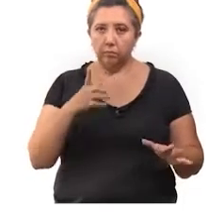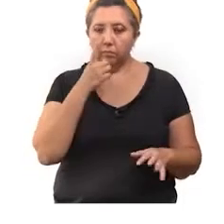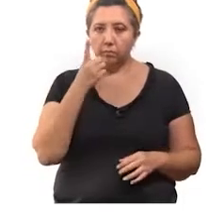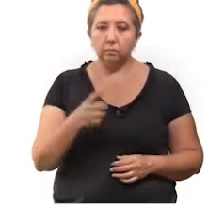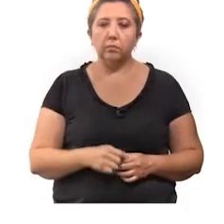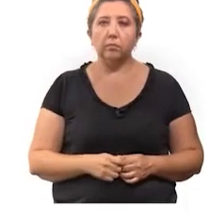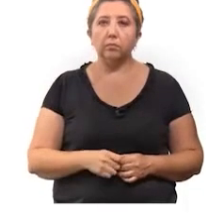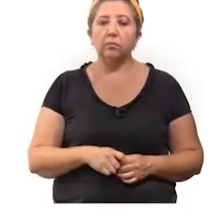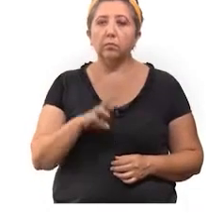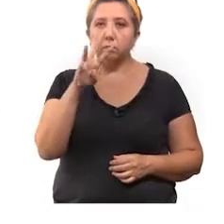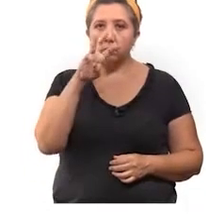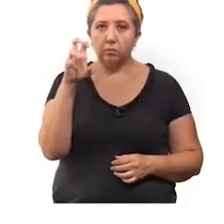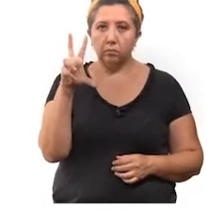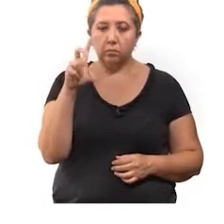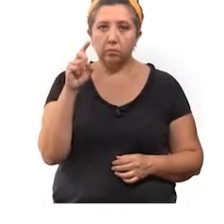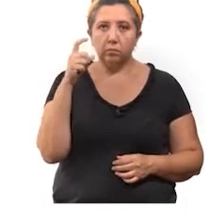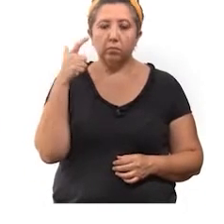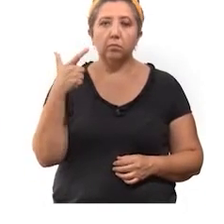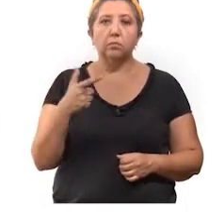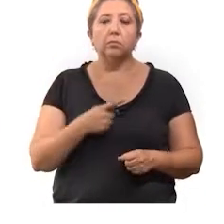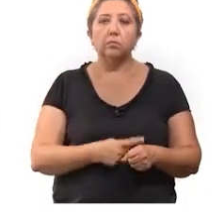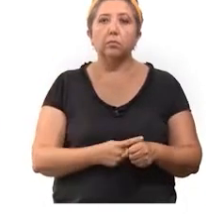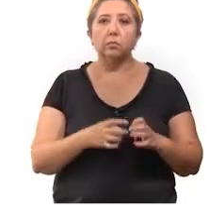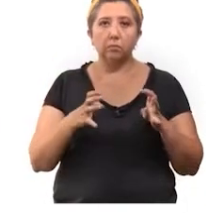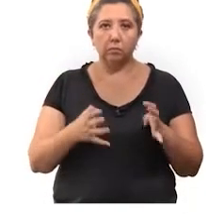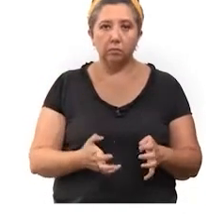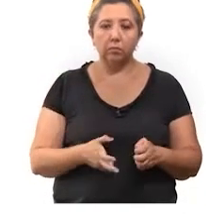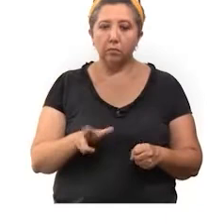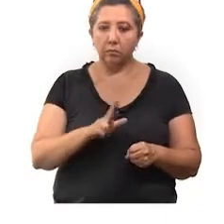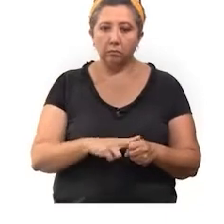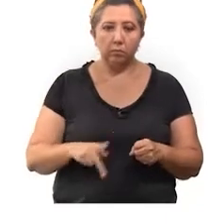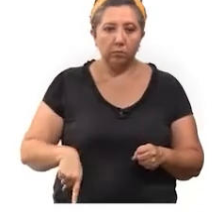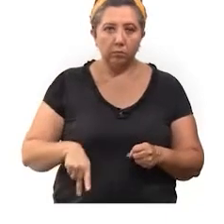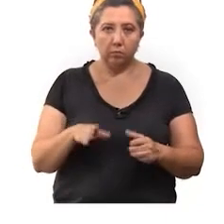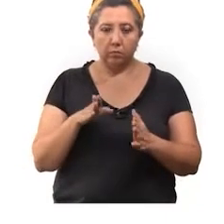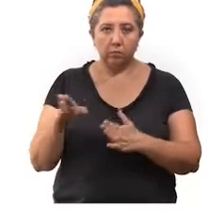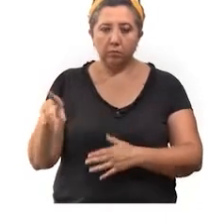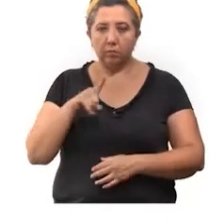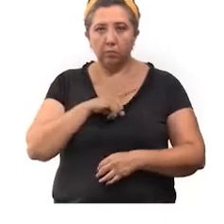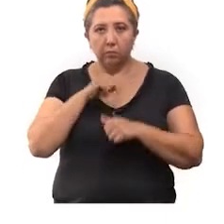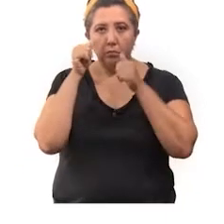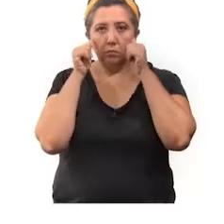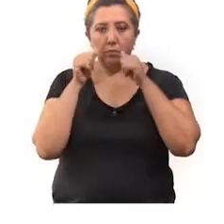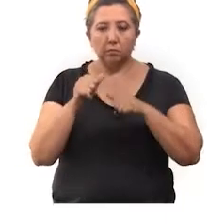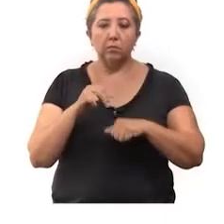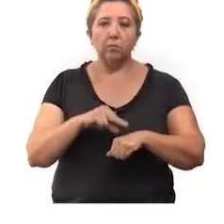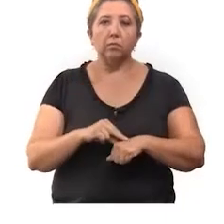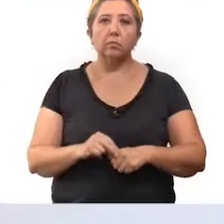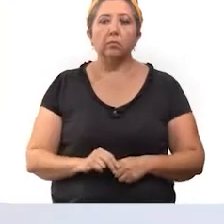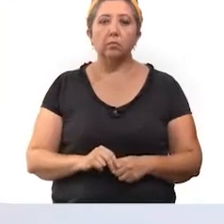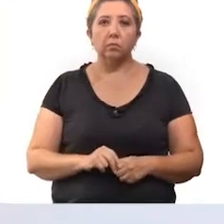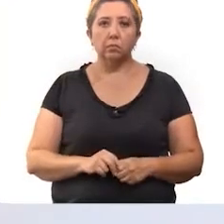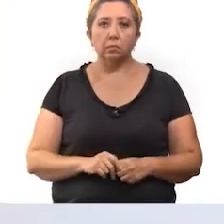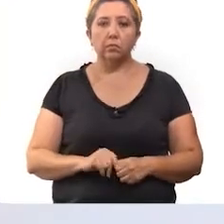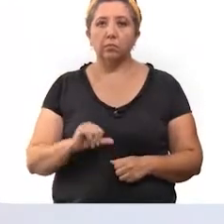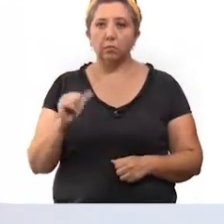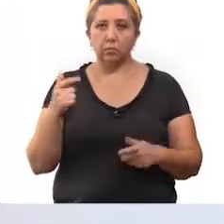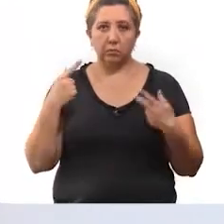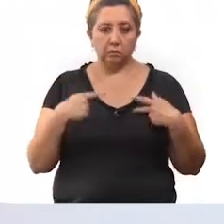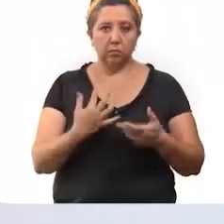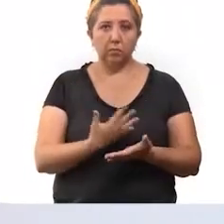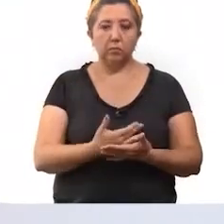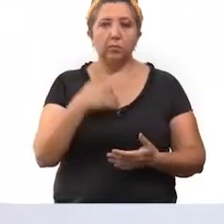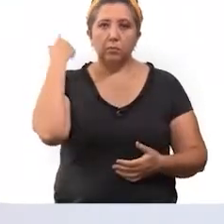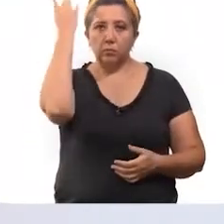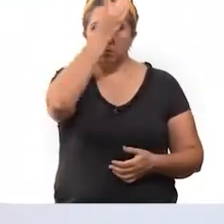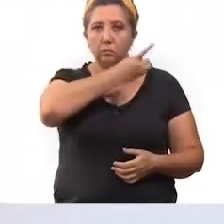se mencionó, 337 de los casos positivos están en hospitales públicos y en aislamiento total. Hay otros